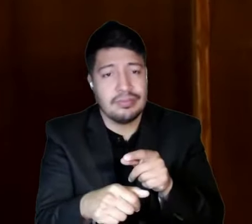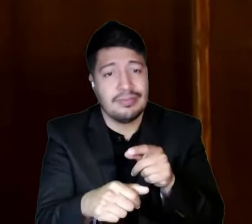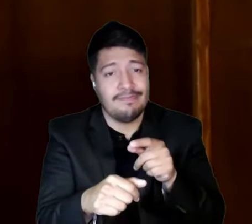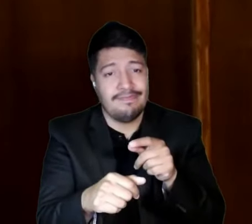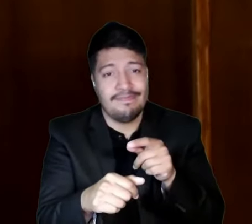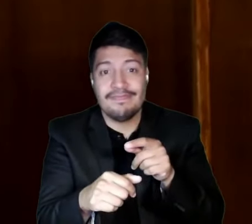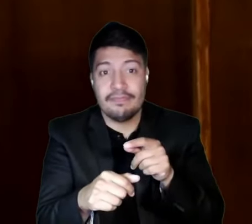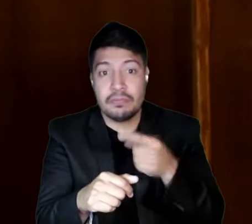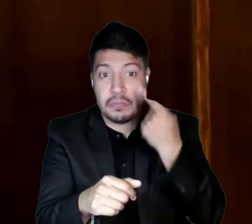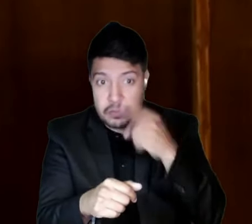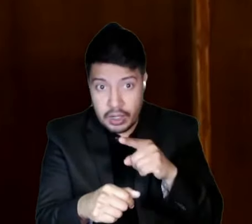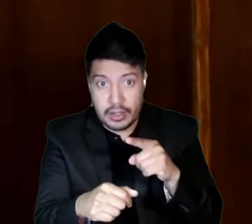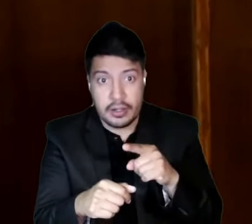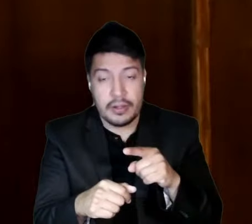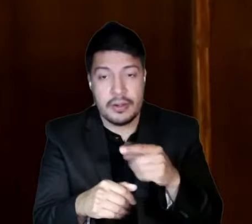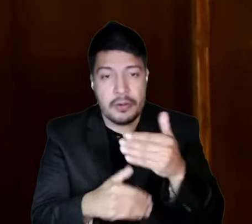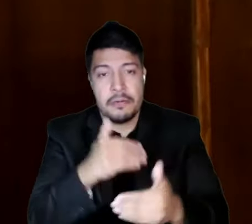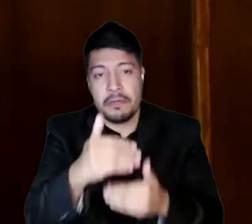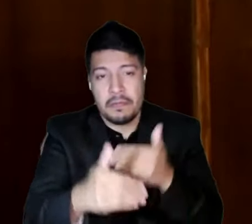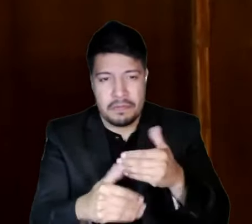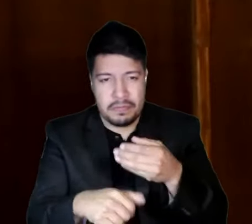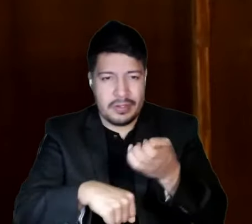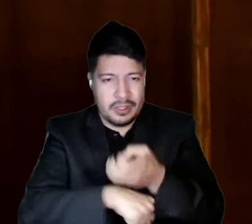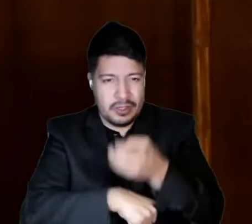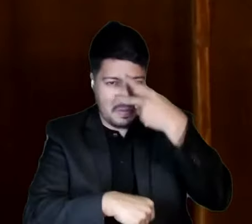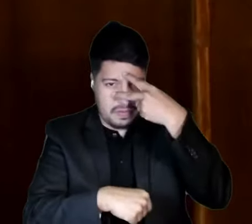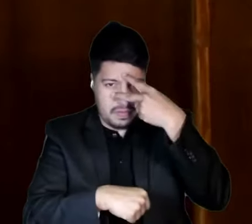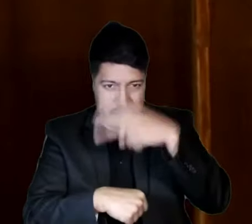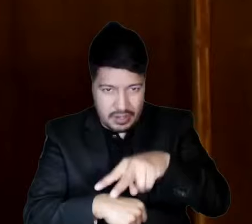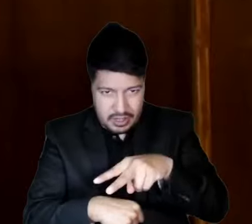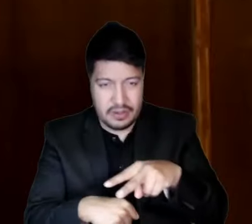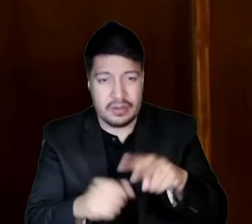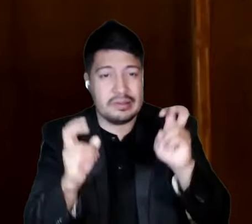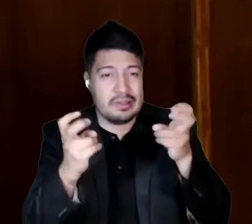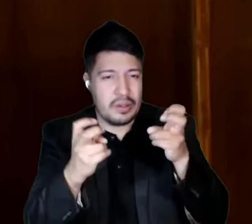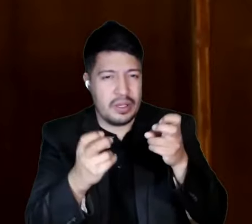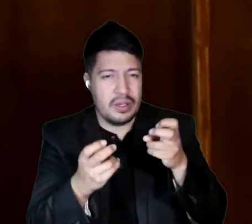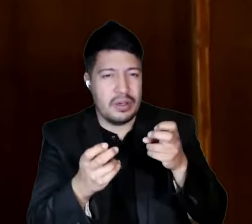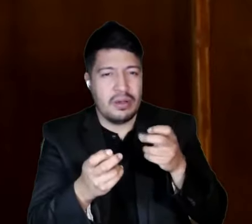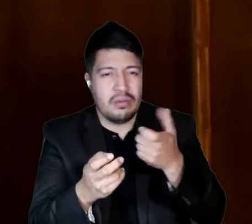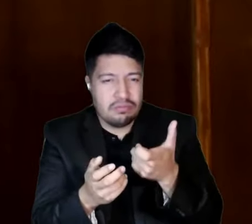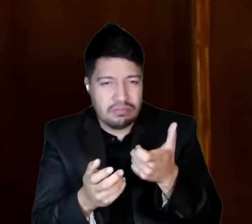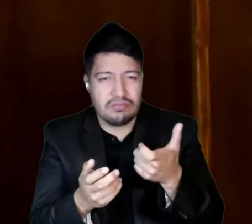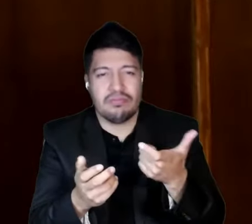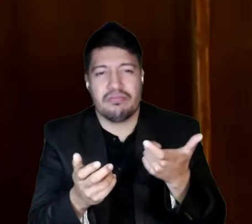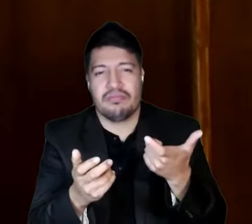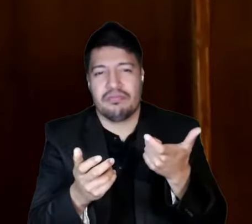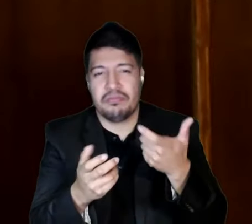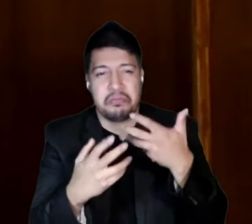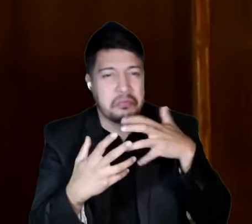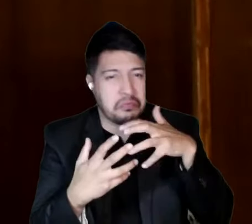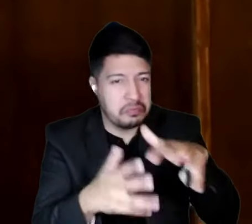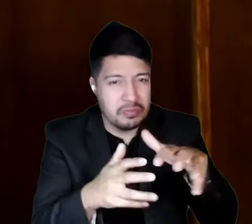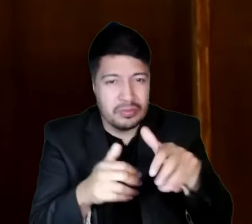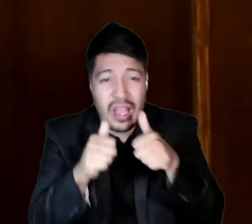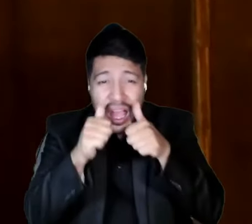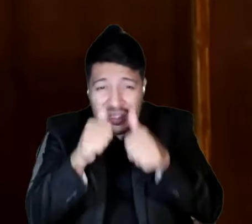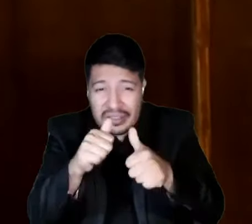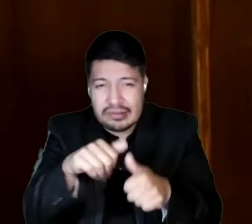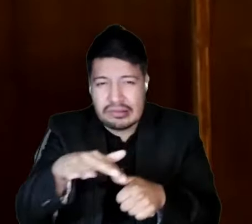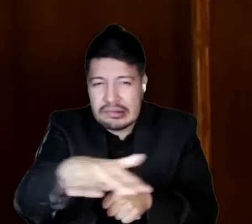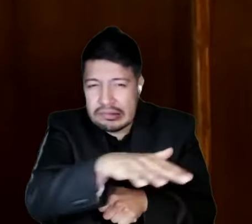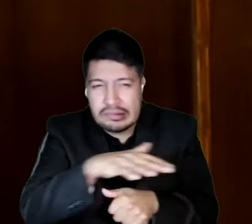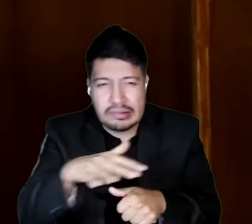económico y social del Estado de México y municipios dirigido principalmente a la atención de las necesidades básicas que se